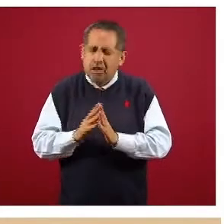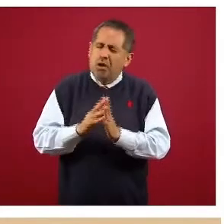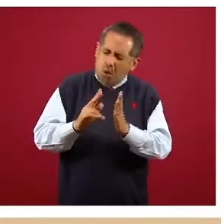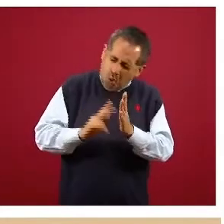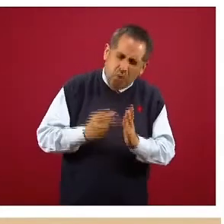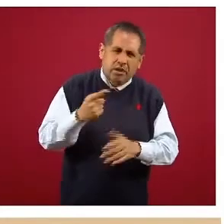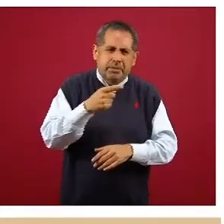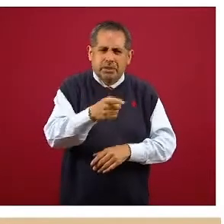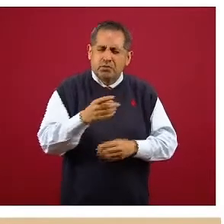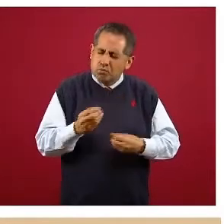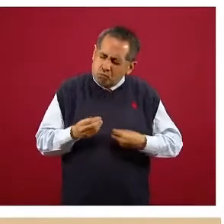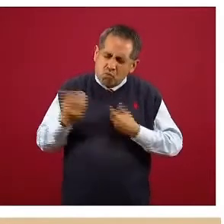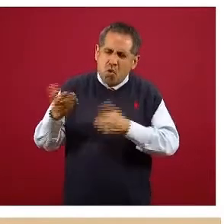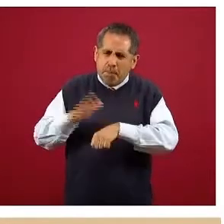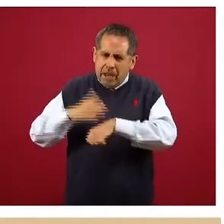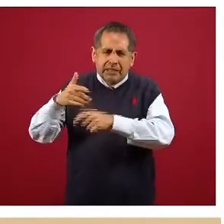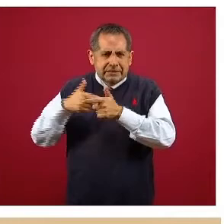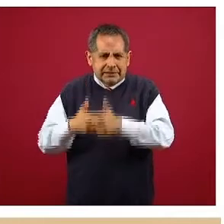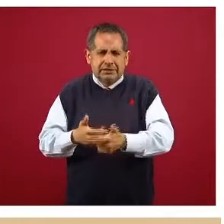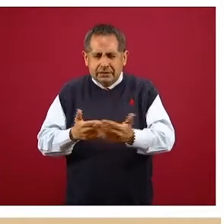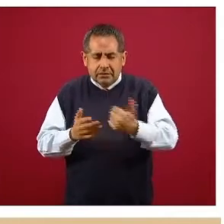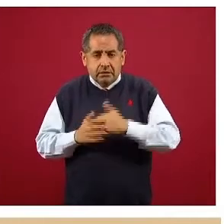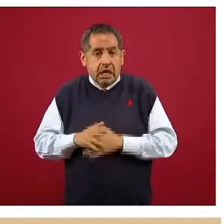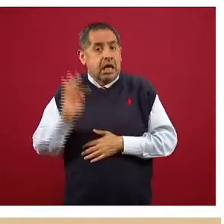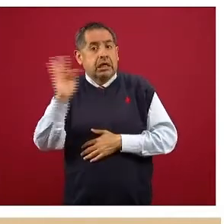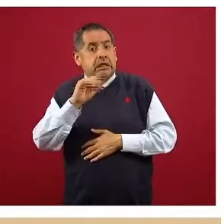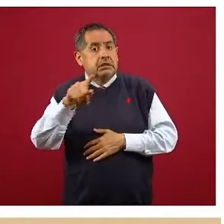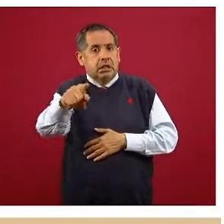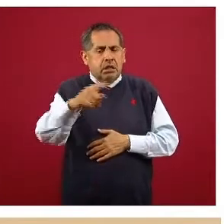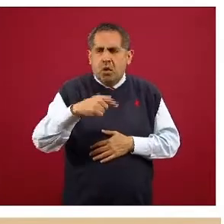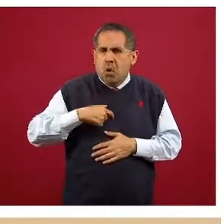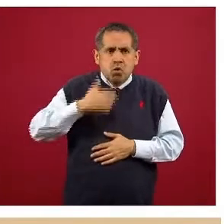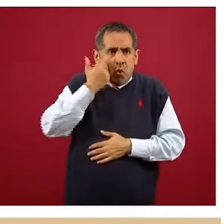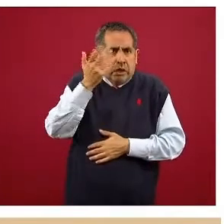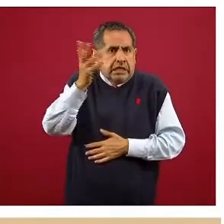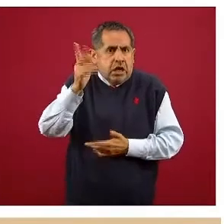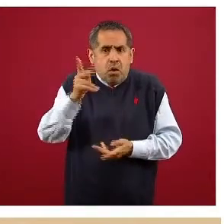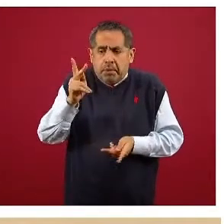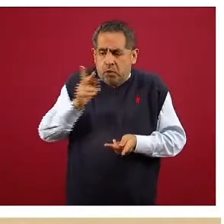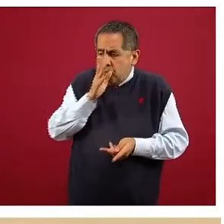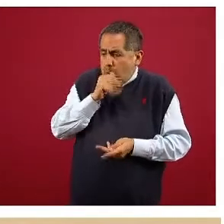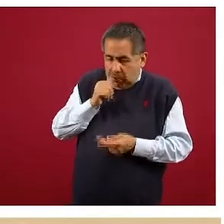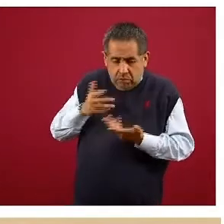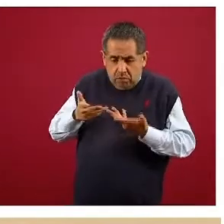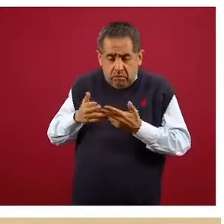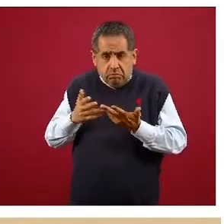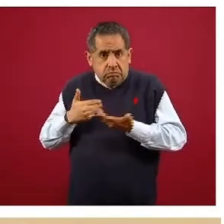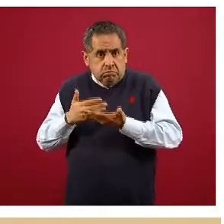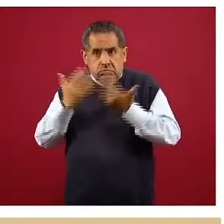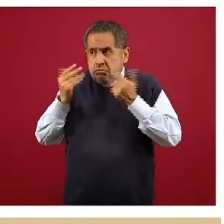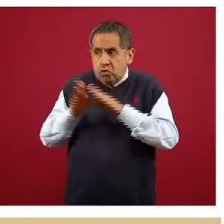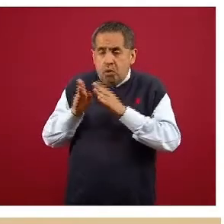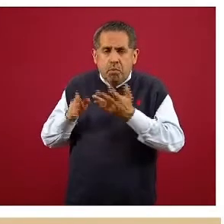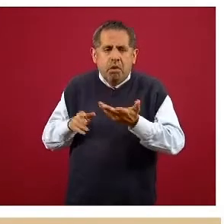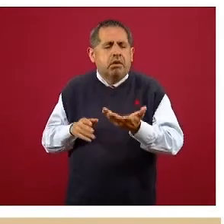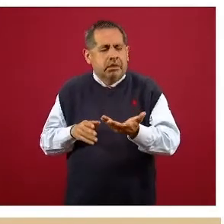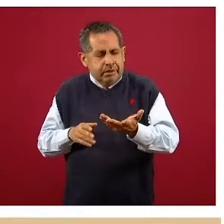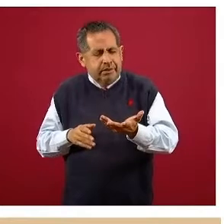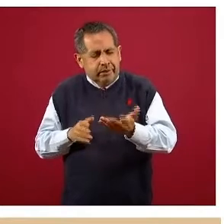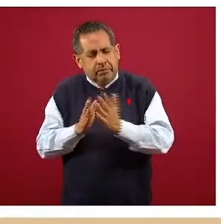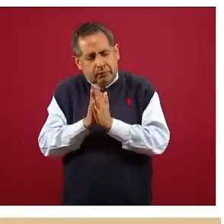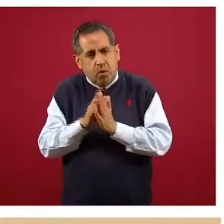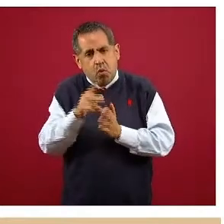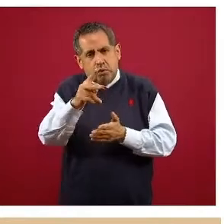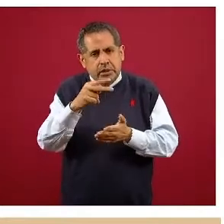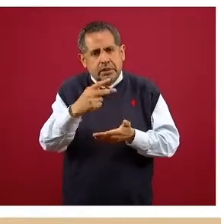hacer. Y si existe alguien que tiene el deseo, pero no puede realizar la donación por cualquier causa, lo